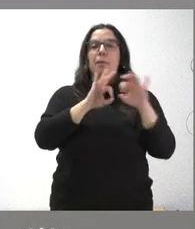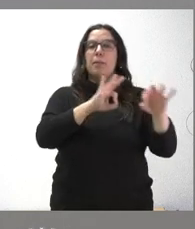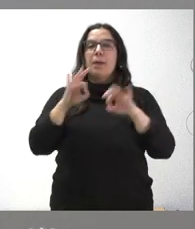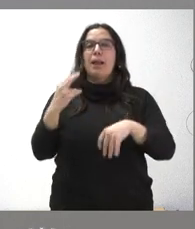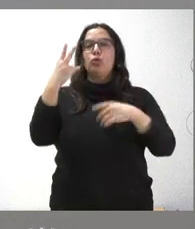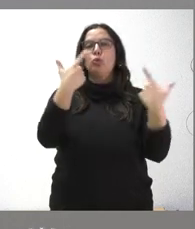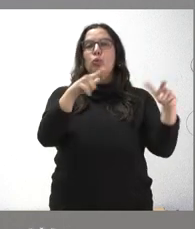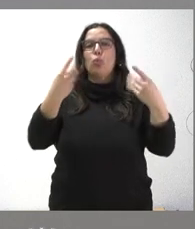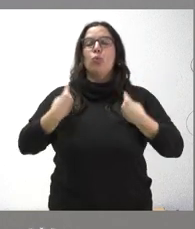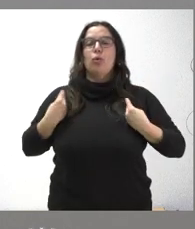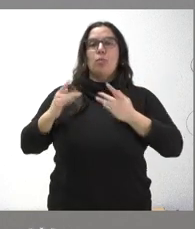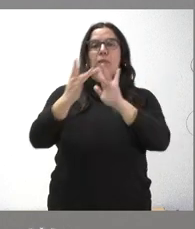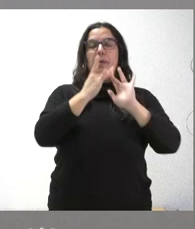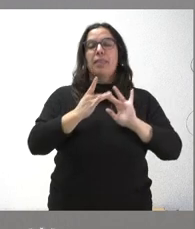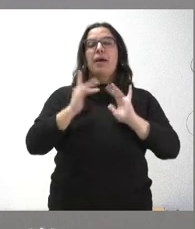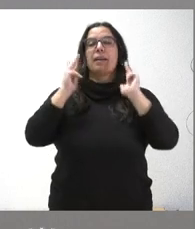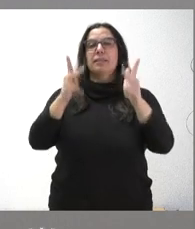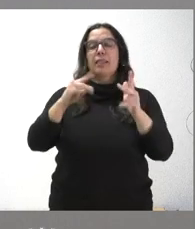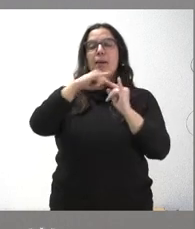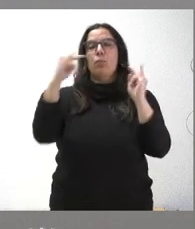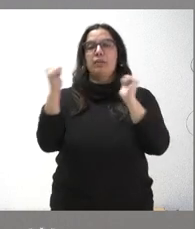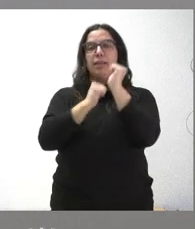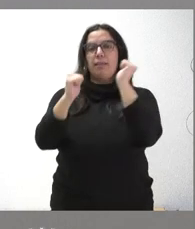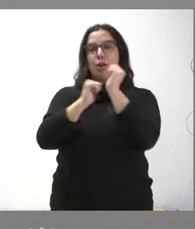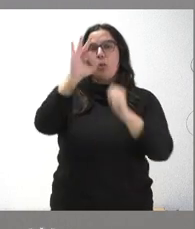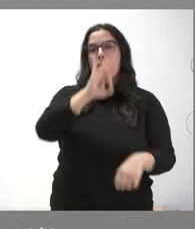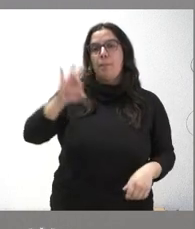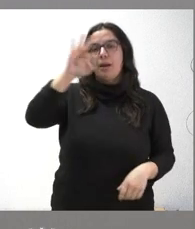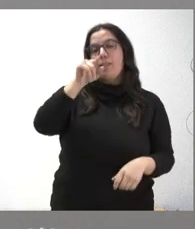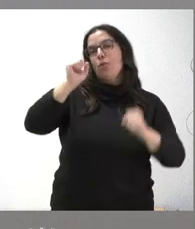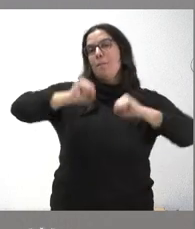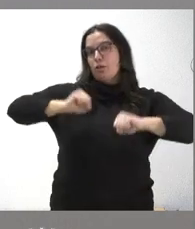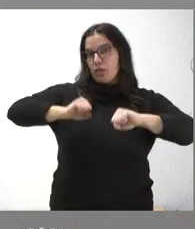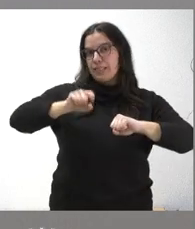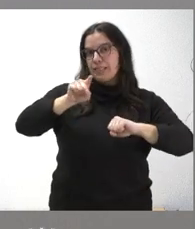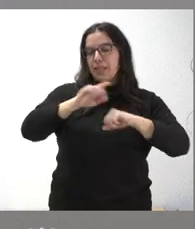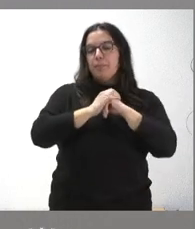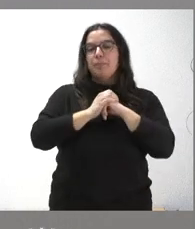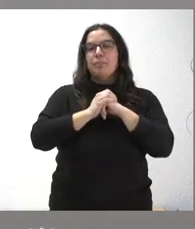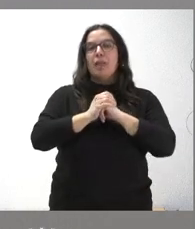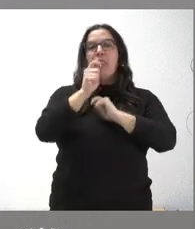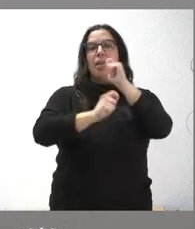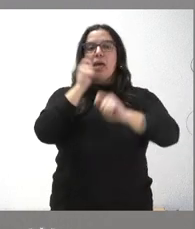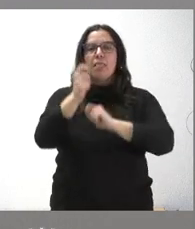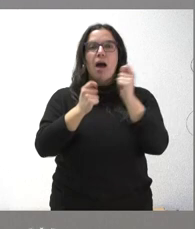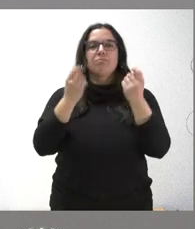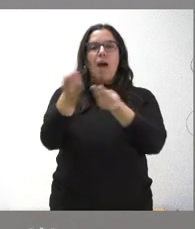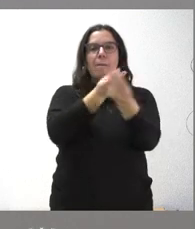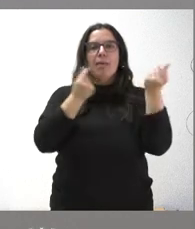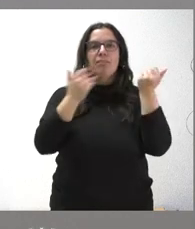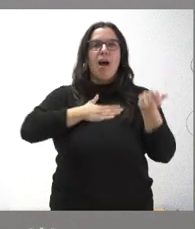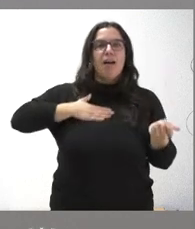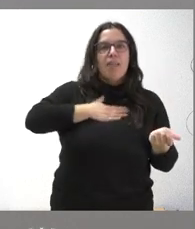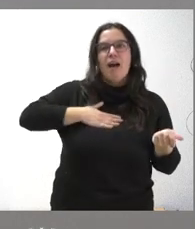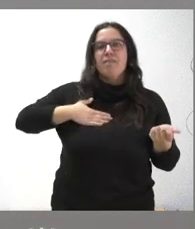residencia de Puente de hierro en Palencia es una residencia de mayores y este equipamiento persigue lograr un ambiente agradable cómodo y